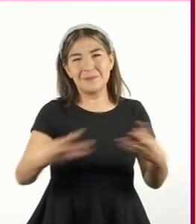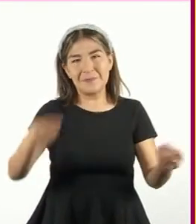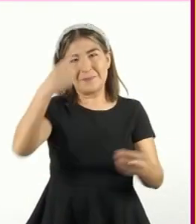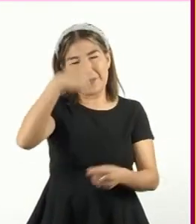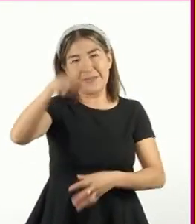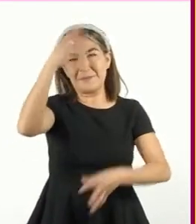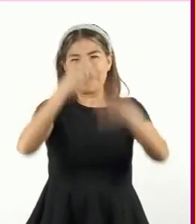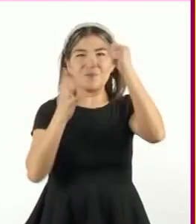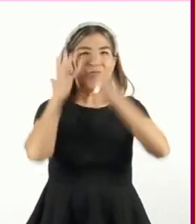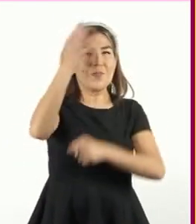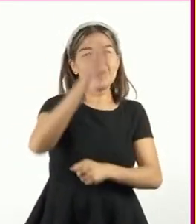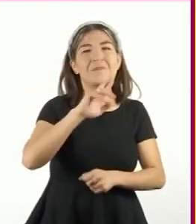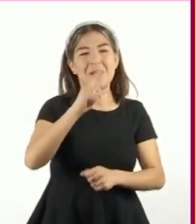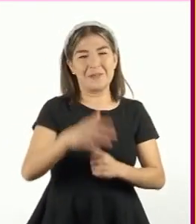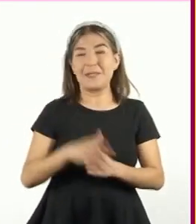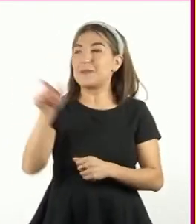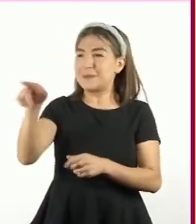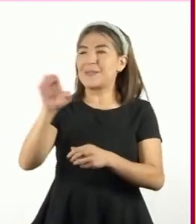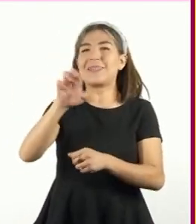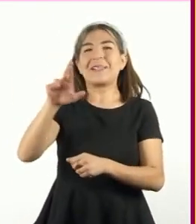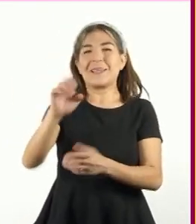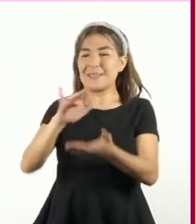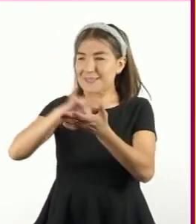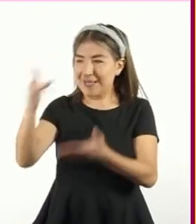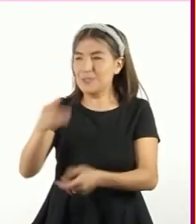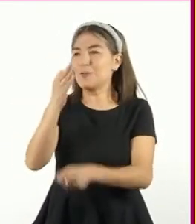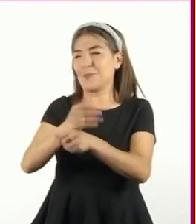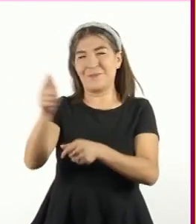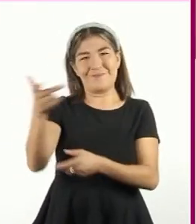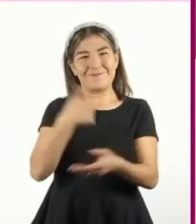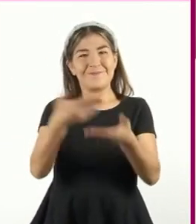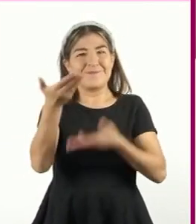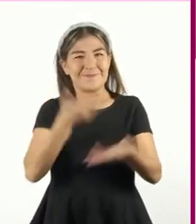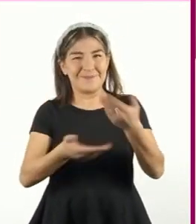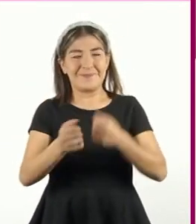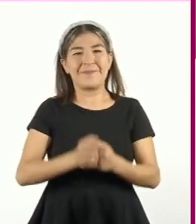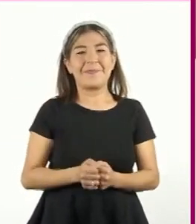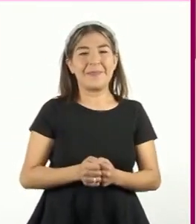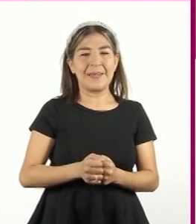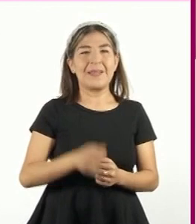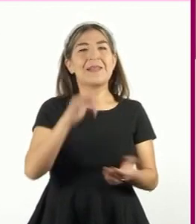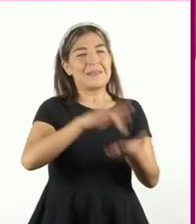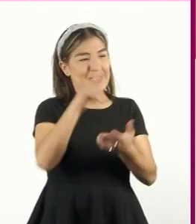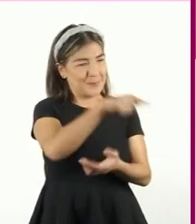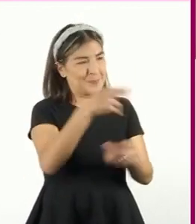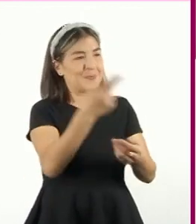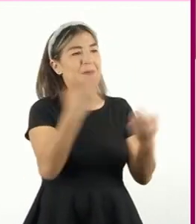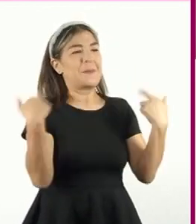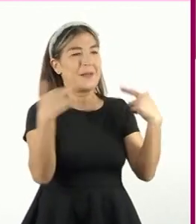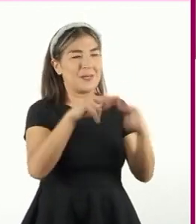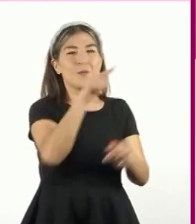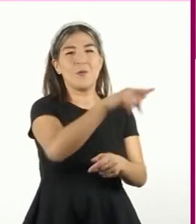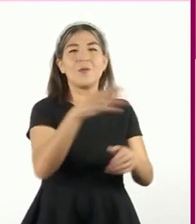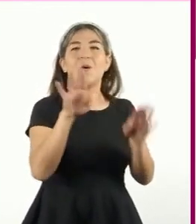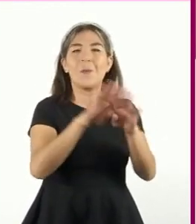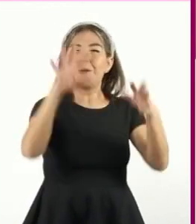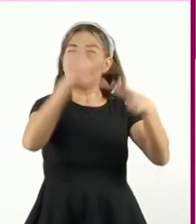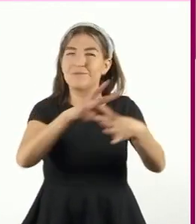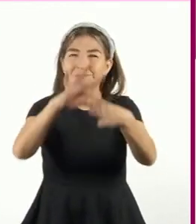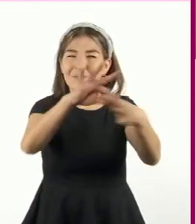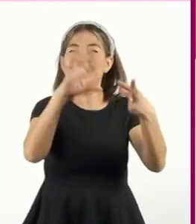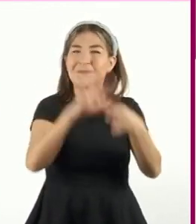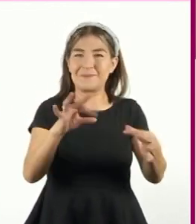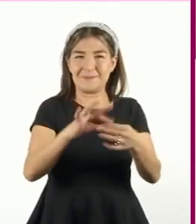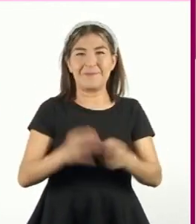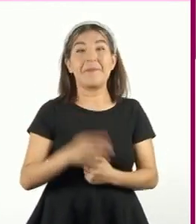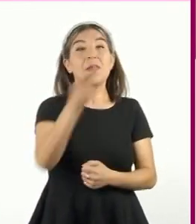ser mejores. Gracias, Enrique, por acompañarnos. No, gracias a usted, maestro Leonel, por su guía. Y a